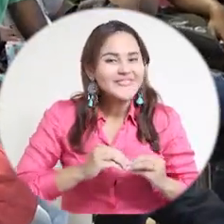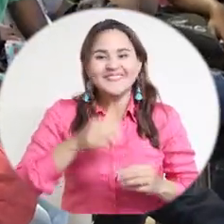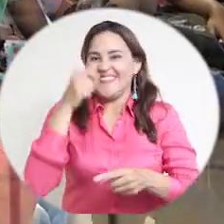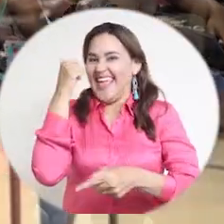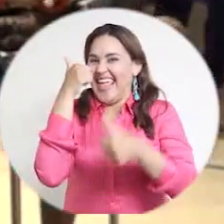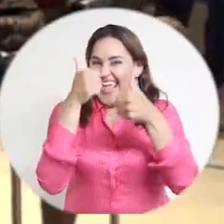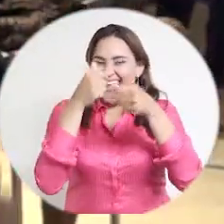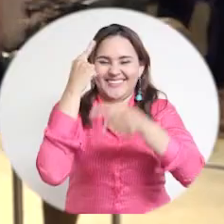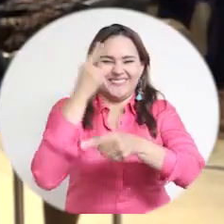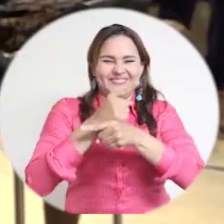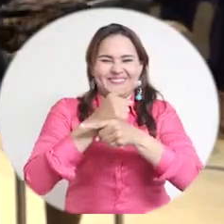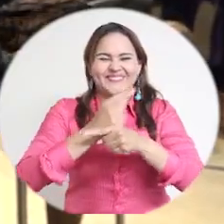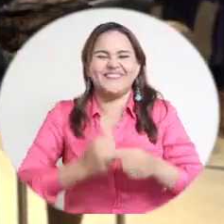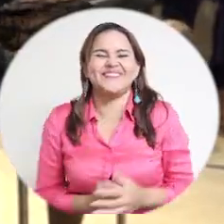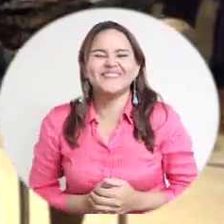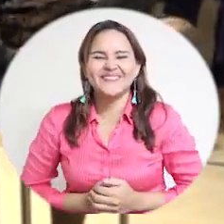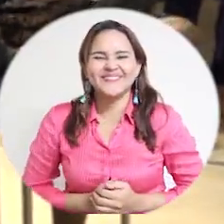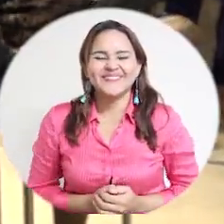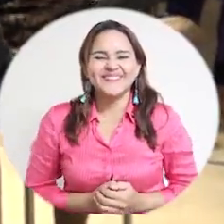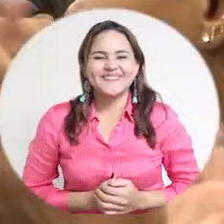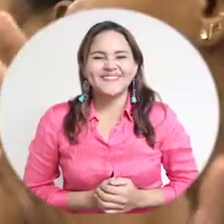Última palabra. ¡Bien!